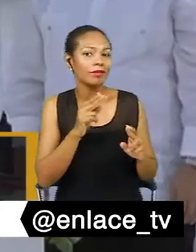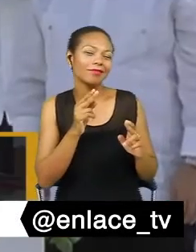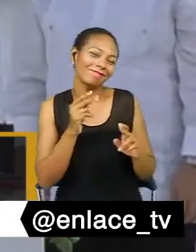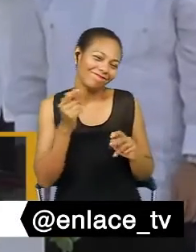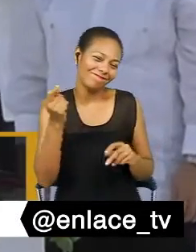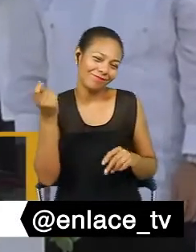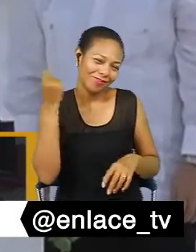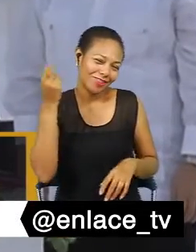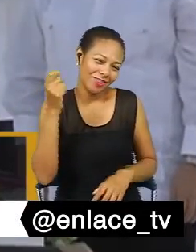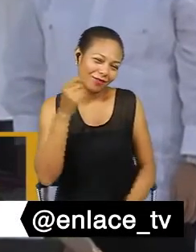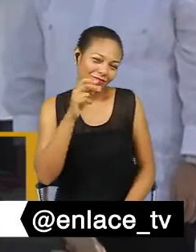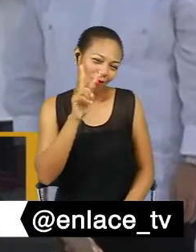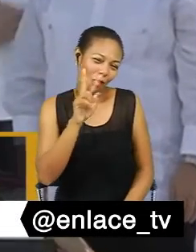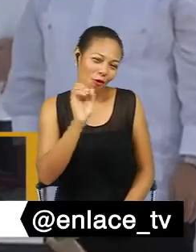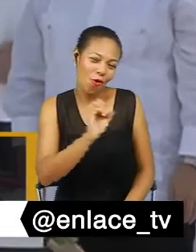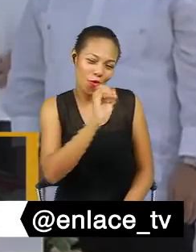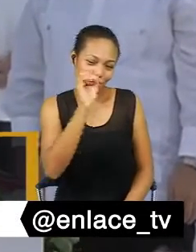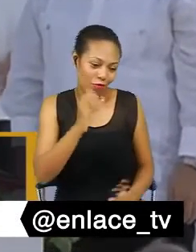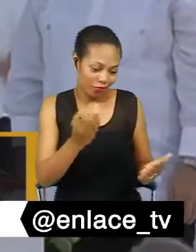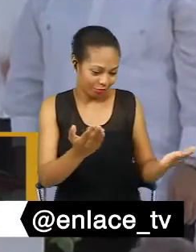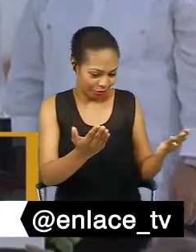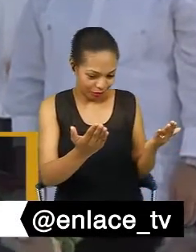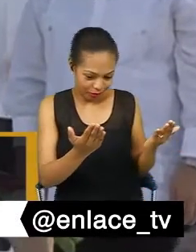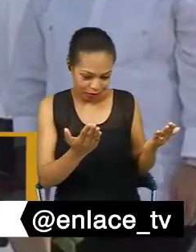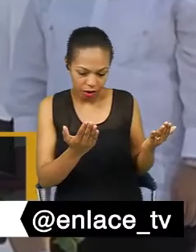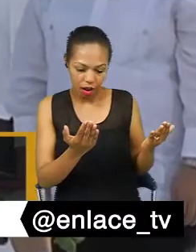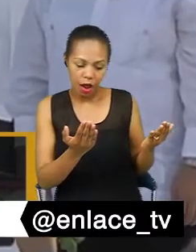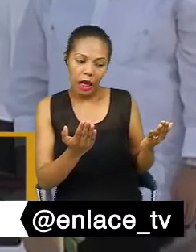octubre, seguimos creyendo,